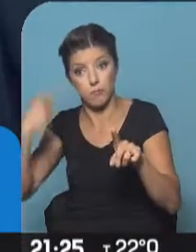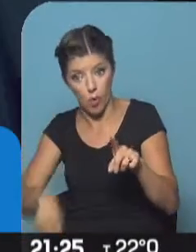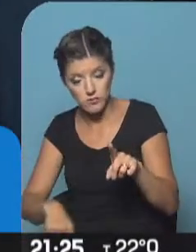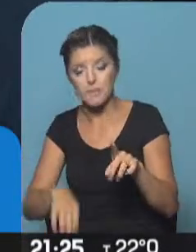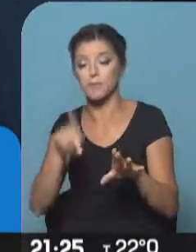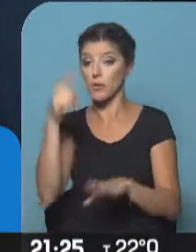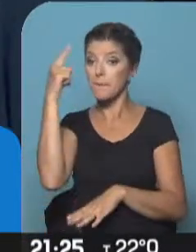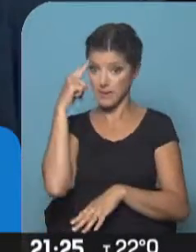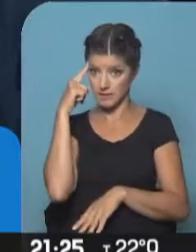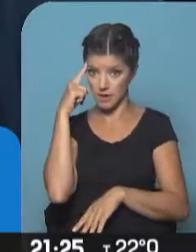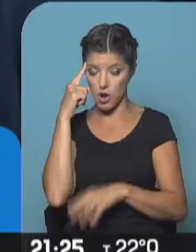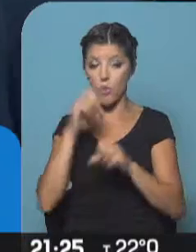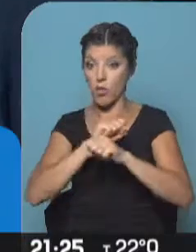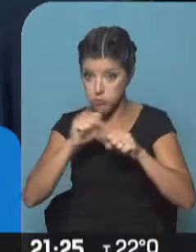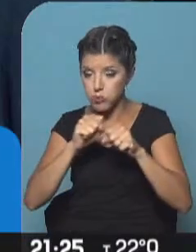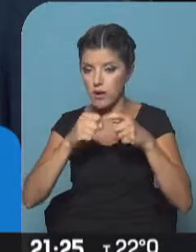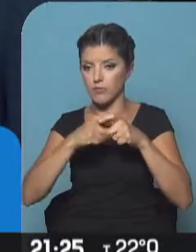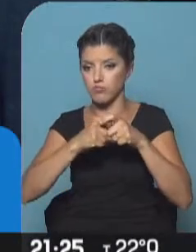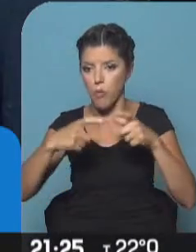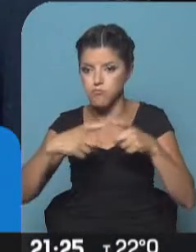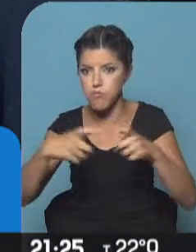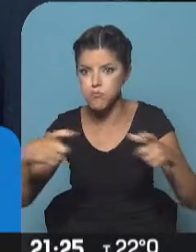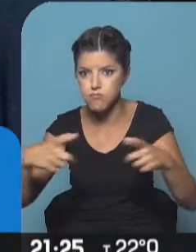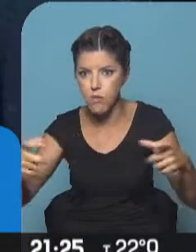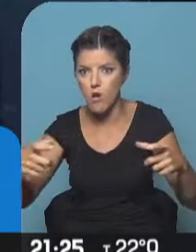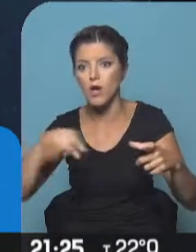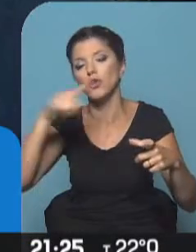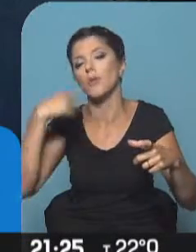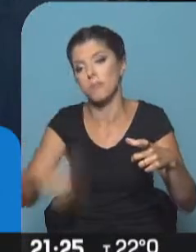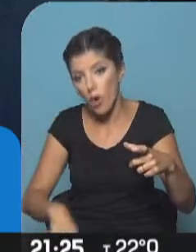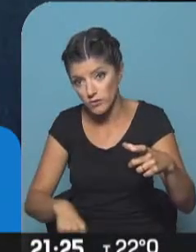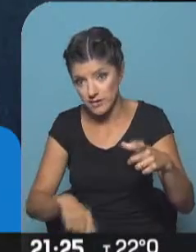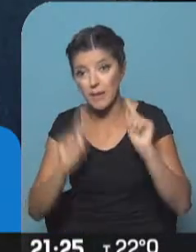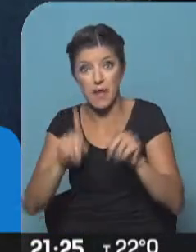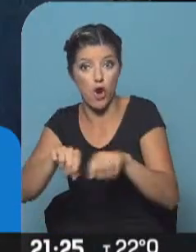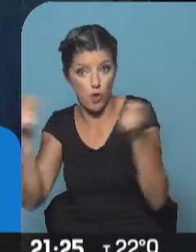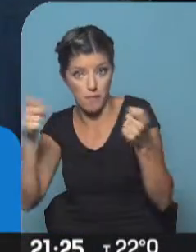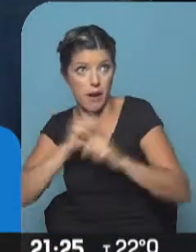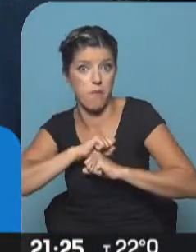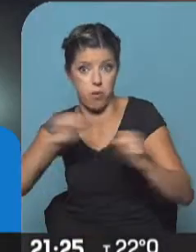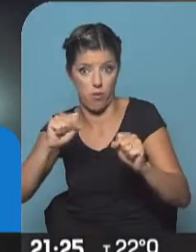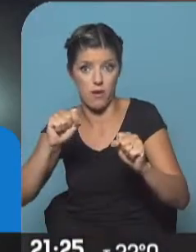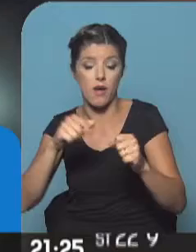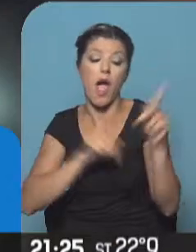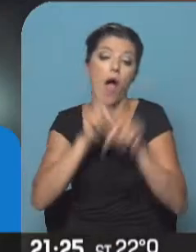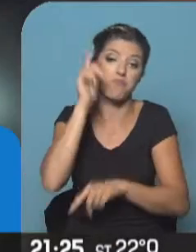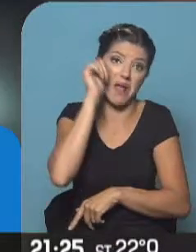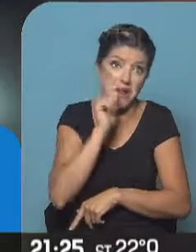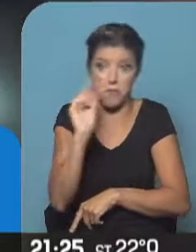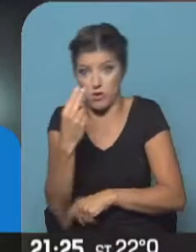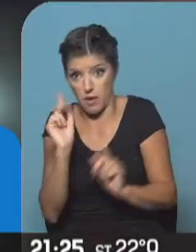expansiva justamente expande y us despide otros elementos rompe y despide otros elementos que va a causar heridas y la muerte por supuesto